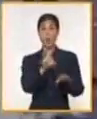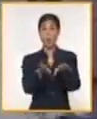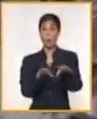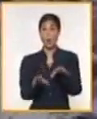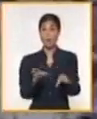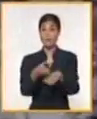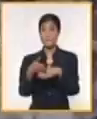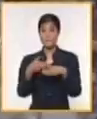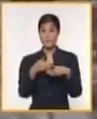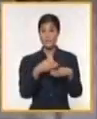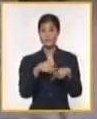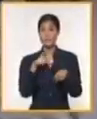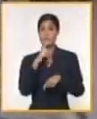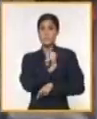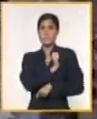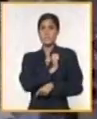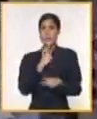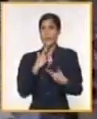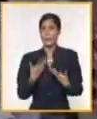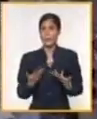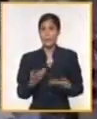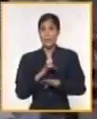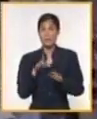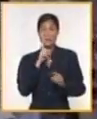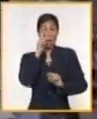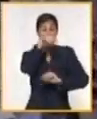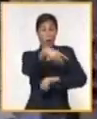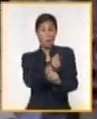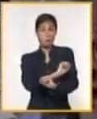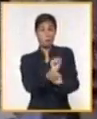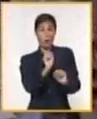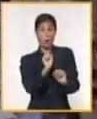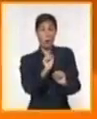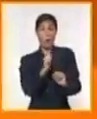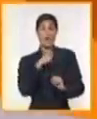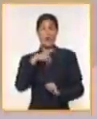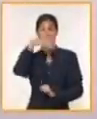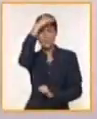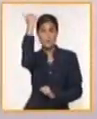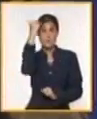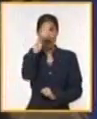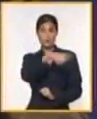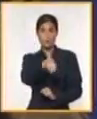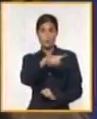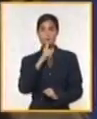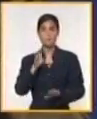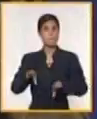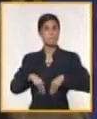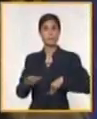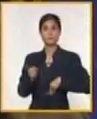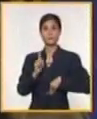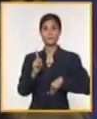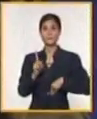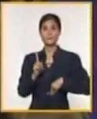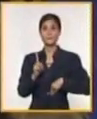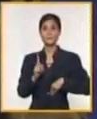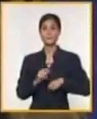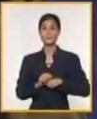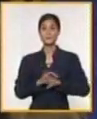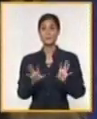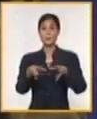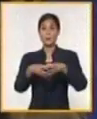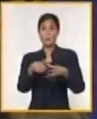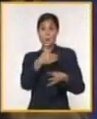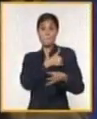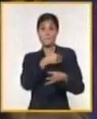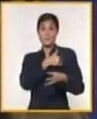Teherán quiere dotarse de la bomba atómica, algo que la República Islámica niega. Israel bombardeó el miércoles centros